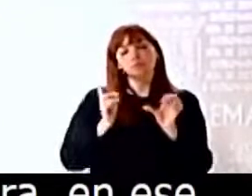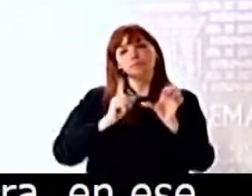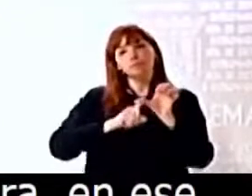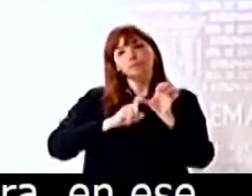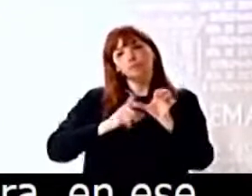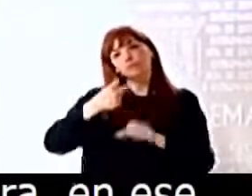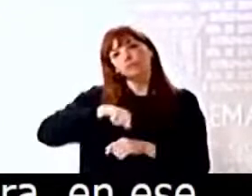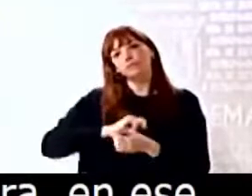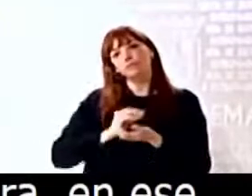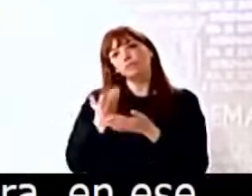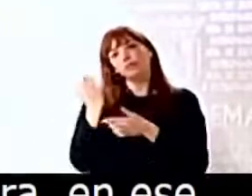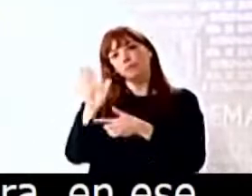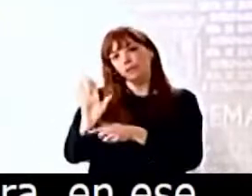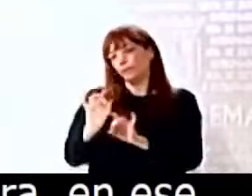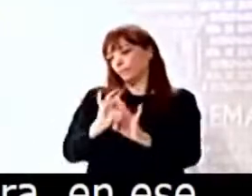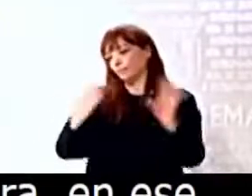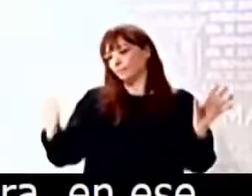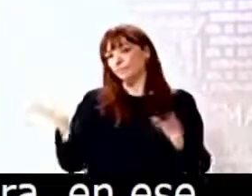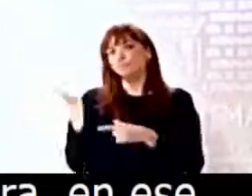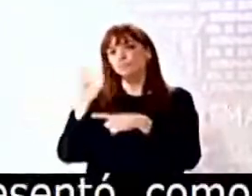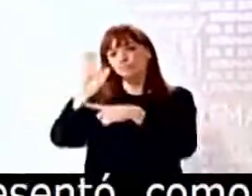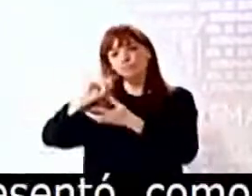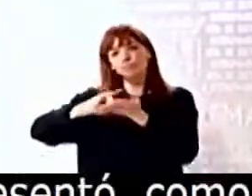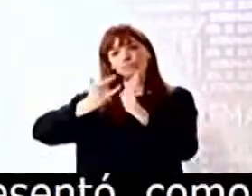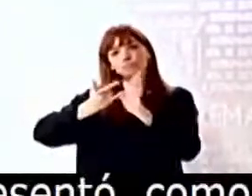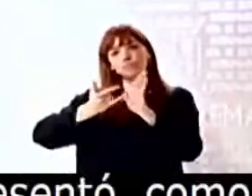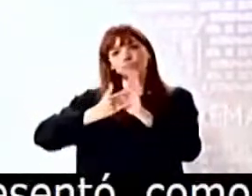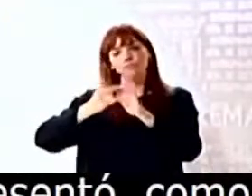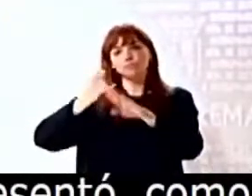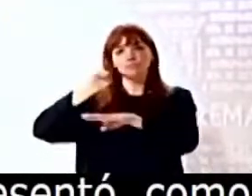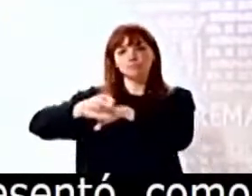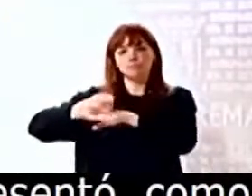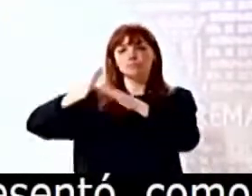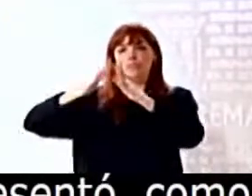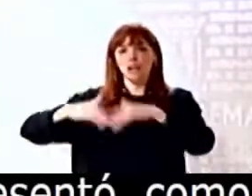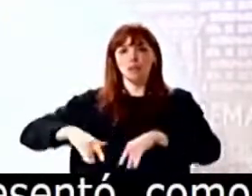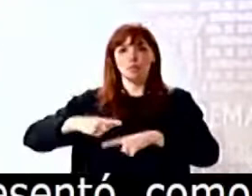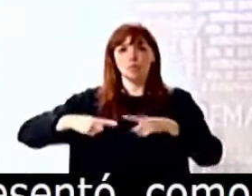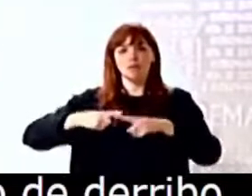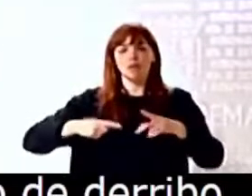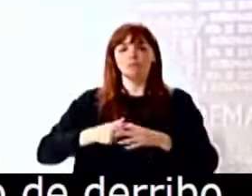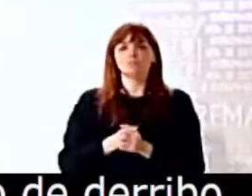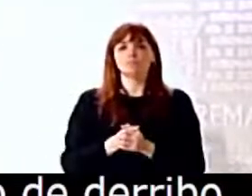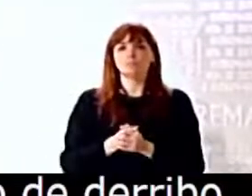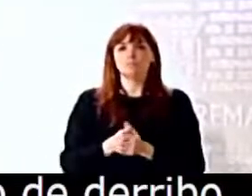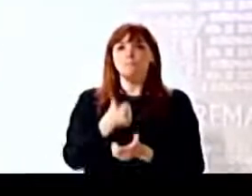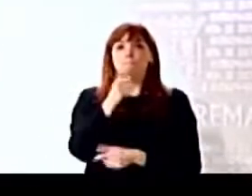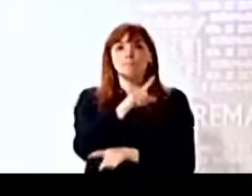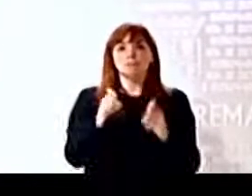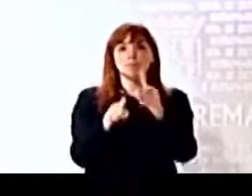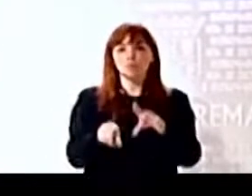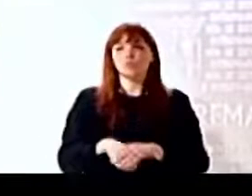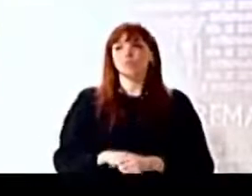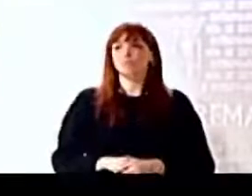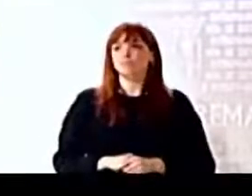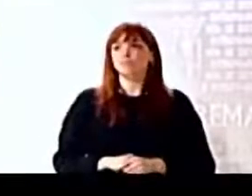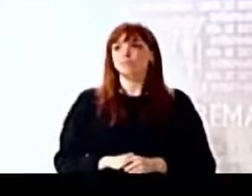Extremadura presentó, como no puede ser de otra manera, ese proyecto de derribo parcial. ¿Más preguntas?